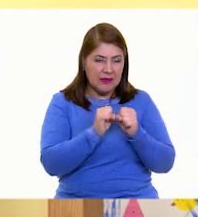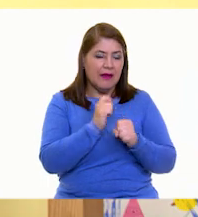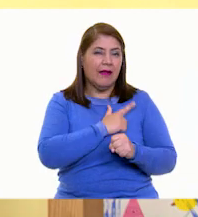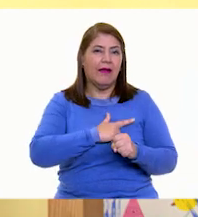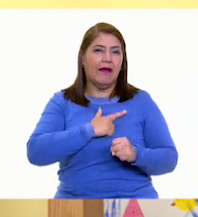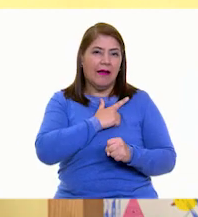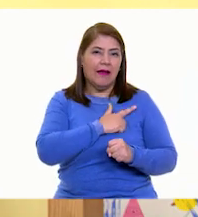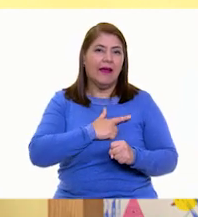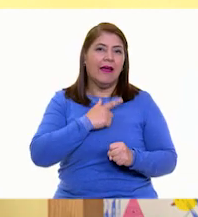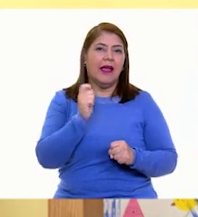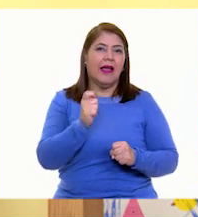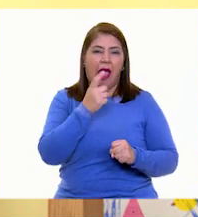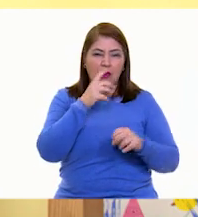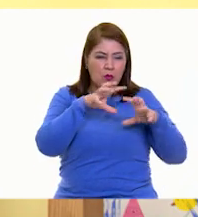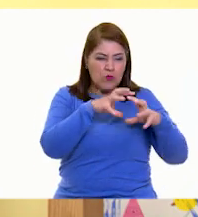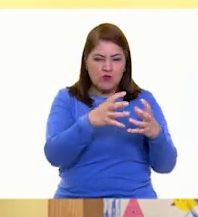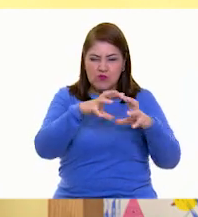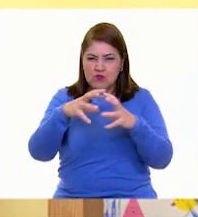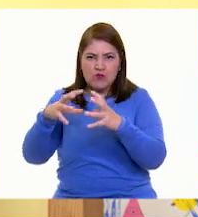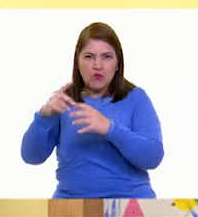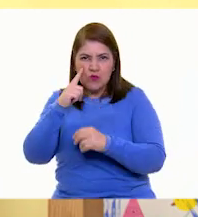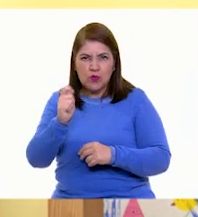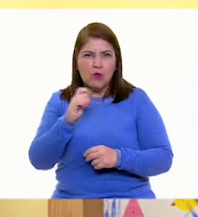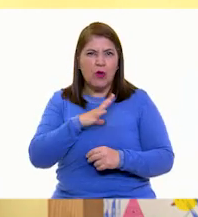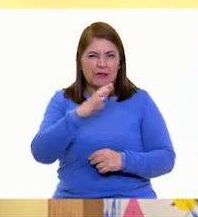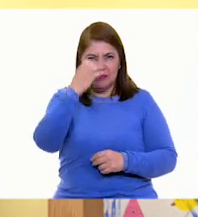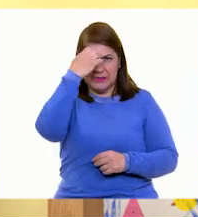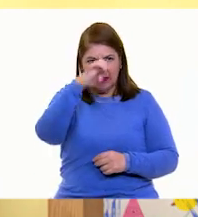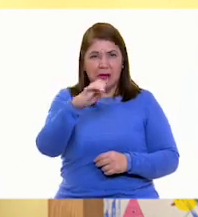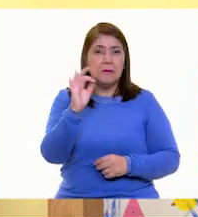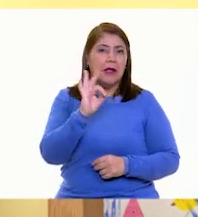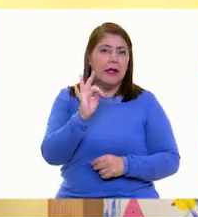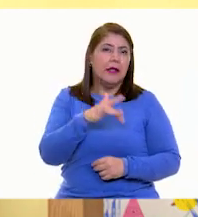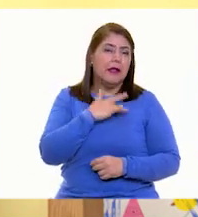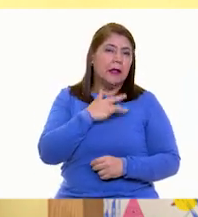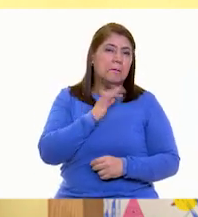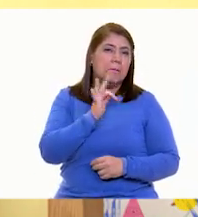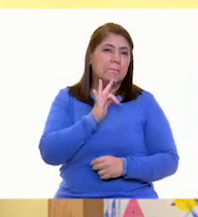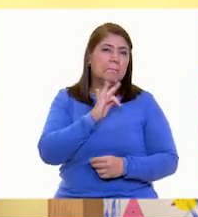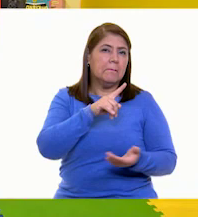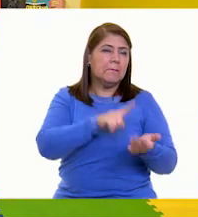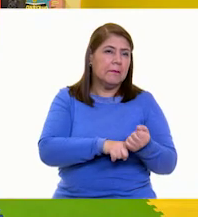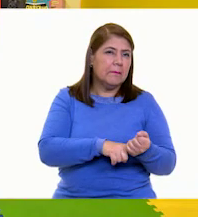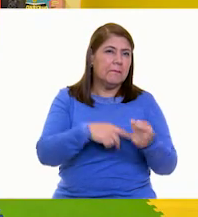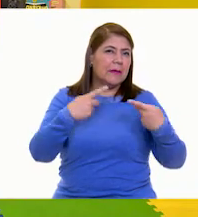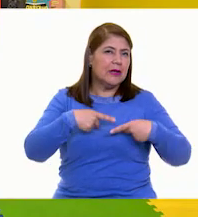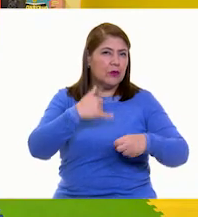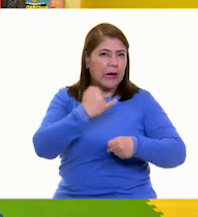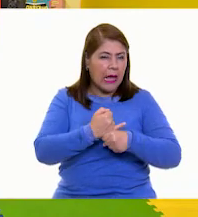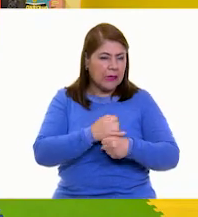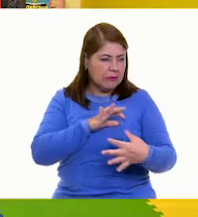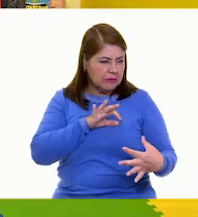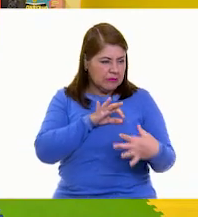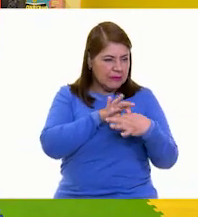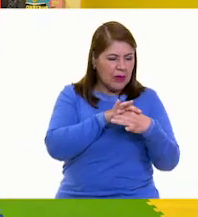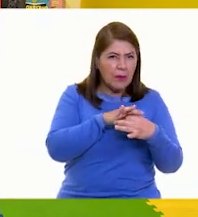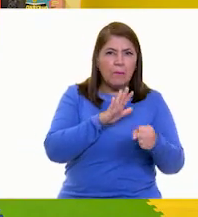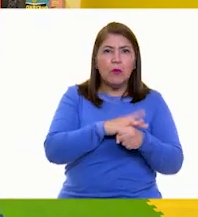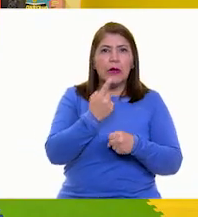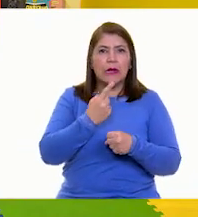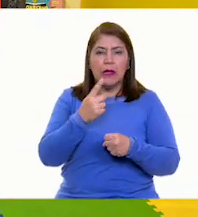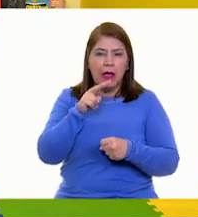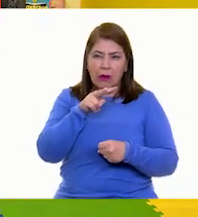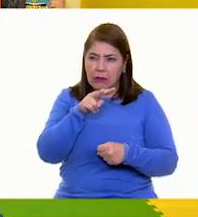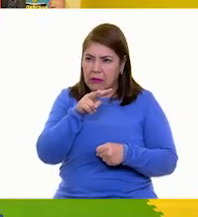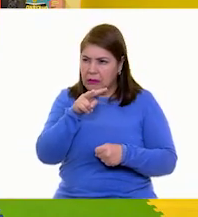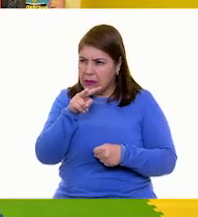de Bultos extraños. Quizás se siente identificado con el personaje porque a veces se asusta con las cosas que